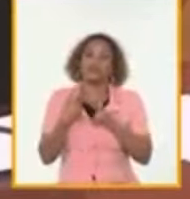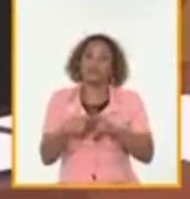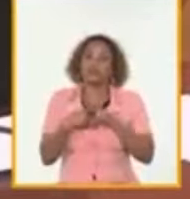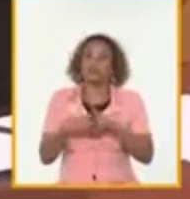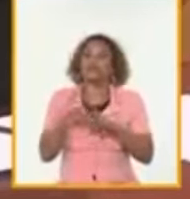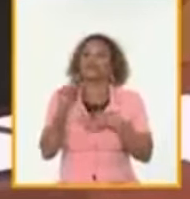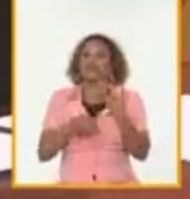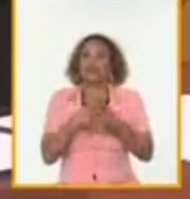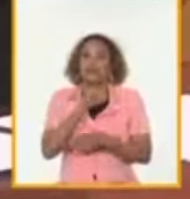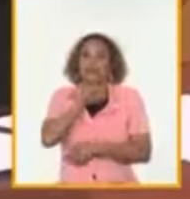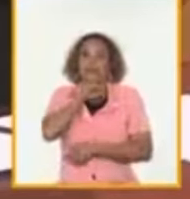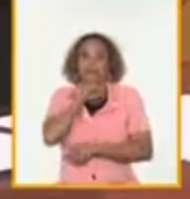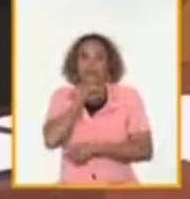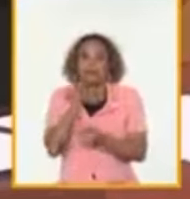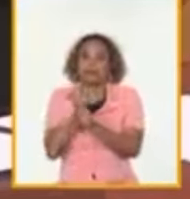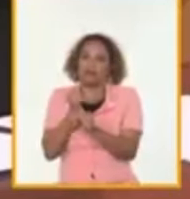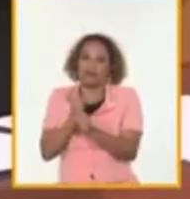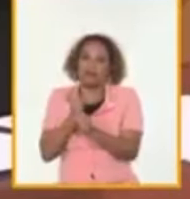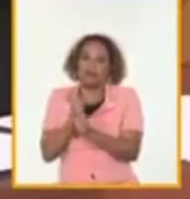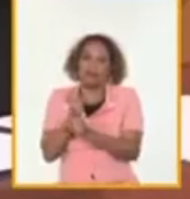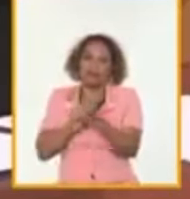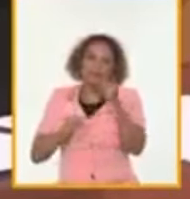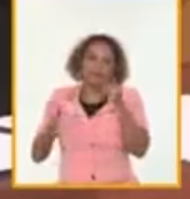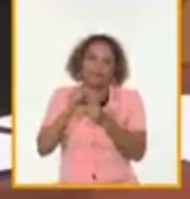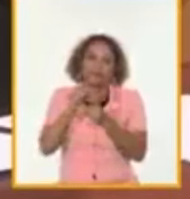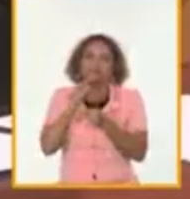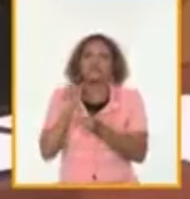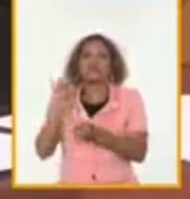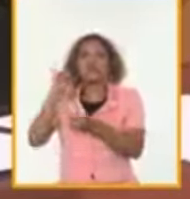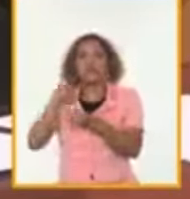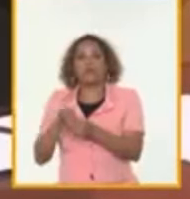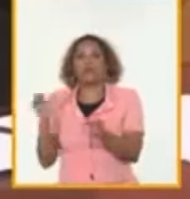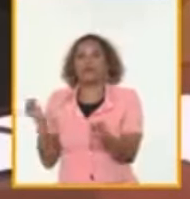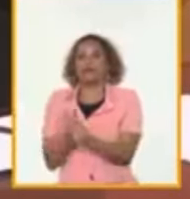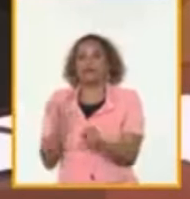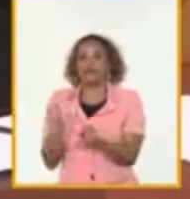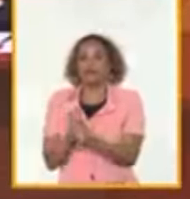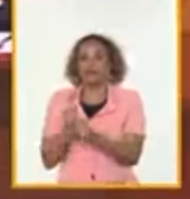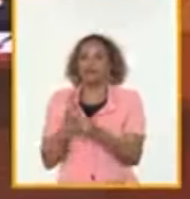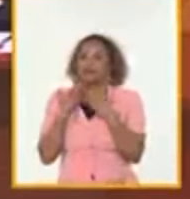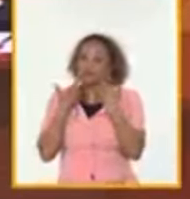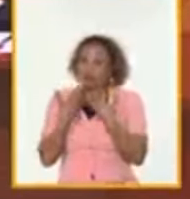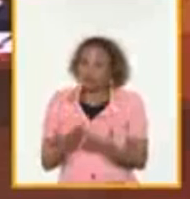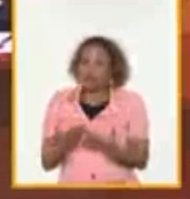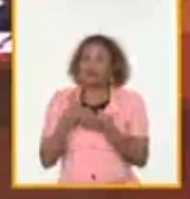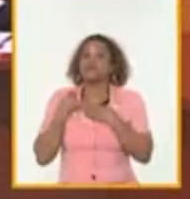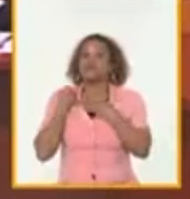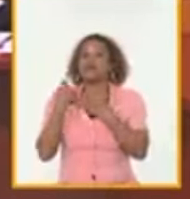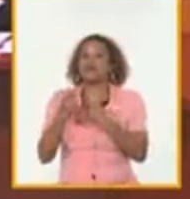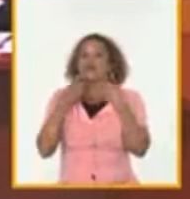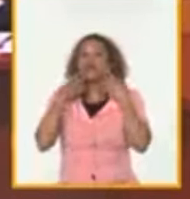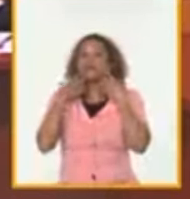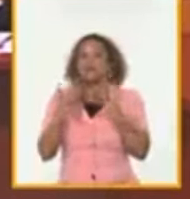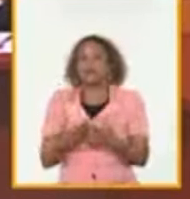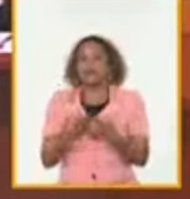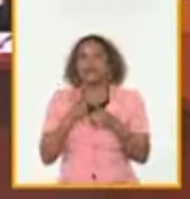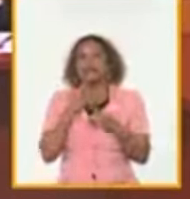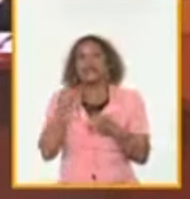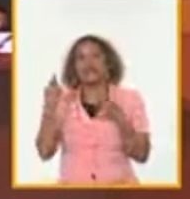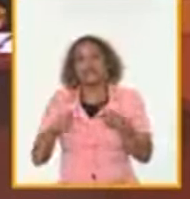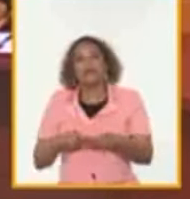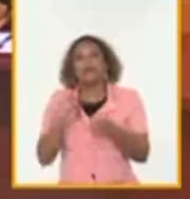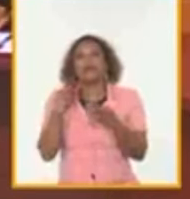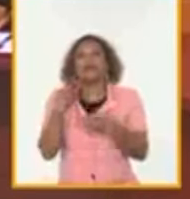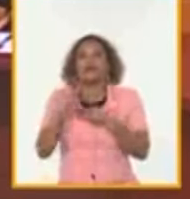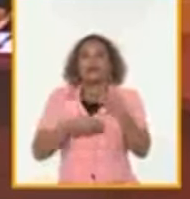tremendo para la mujer sobre todo para su incorporación al al al trabajo y creo que es una contribución importante que pueden hacer empresas